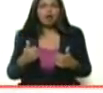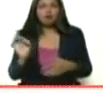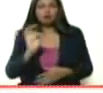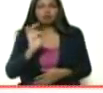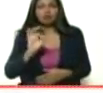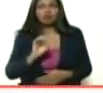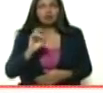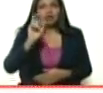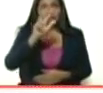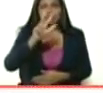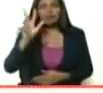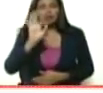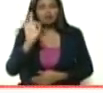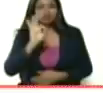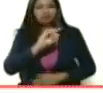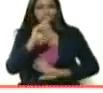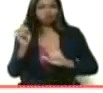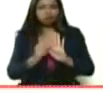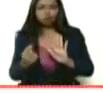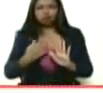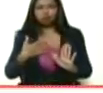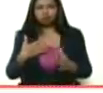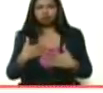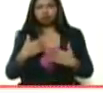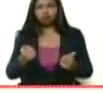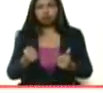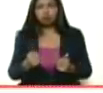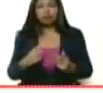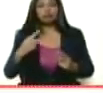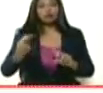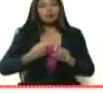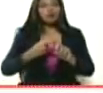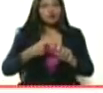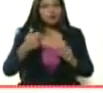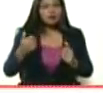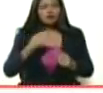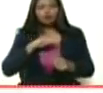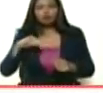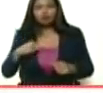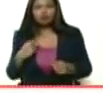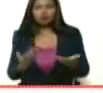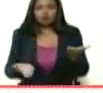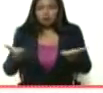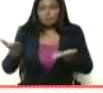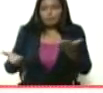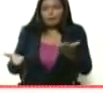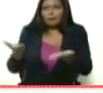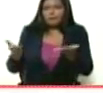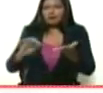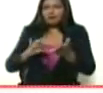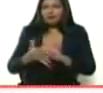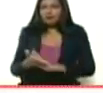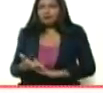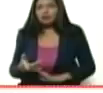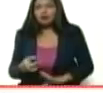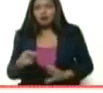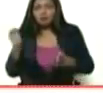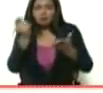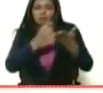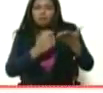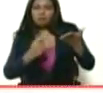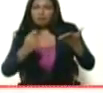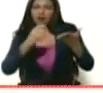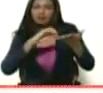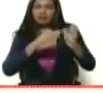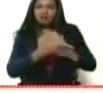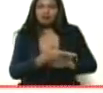del 33%. Eso es un número muy positivo cuando hacemos comparaciones con mapas